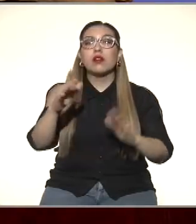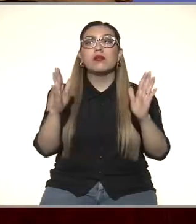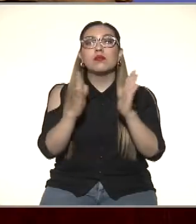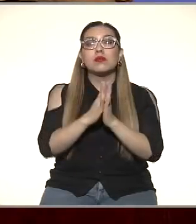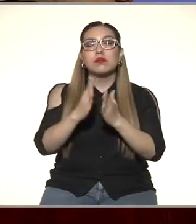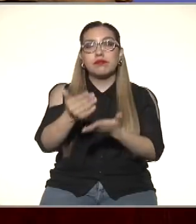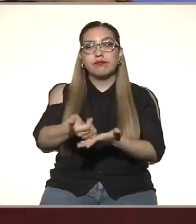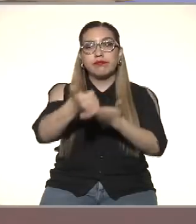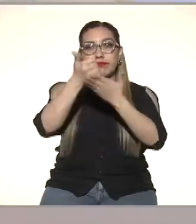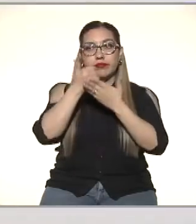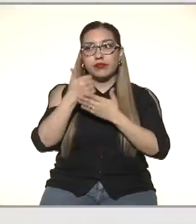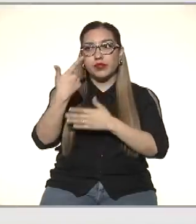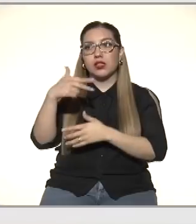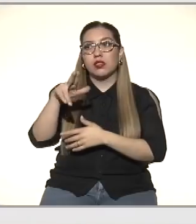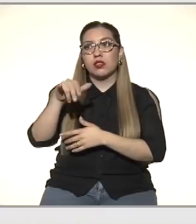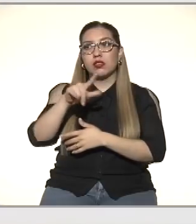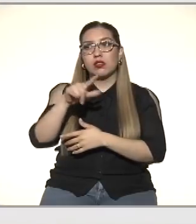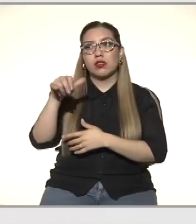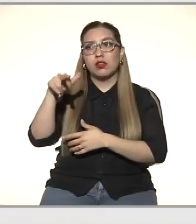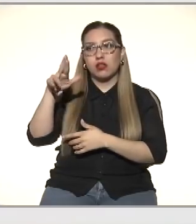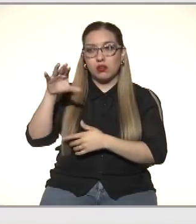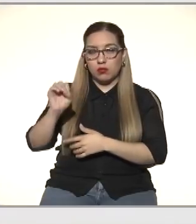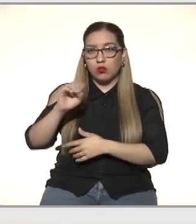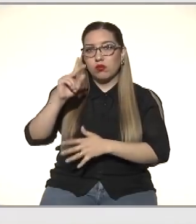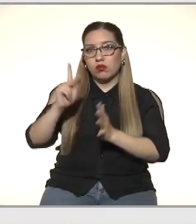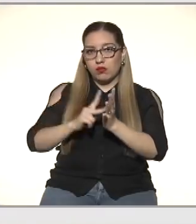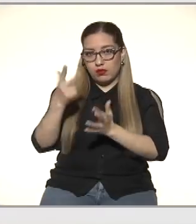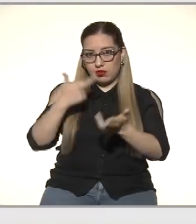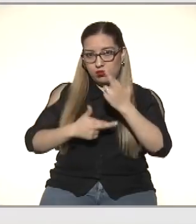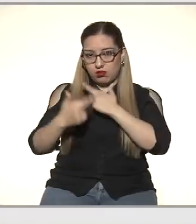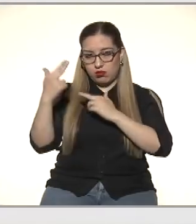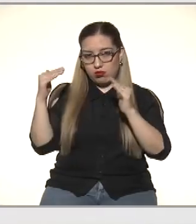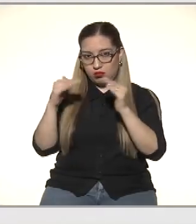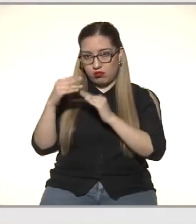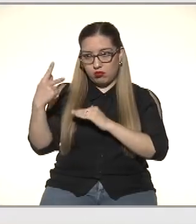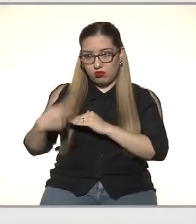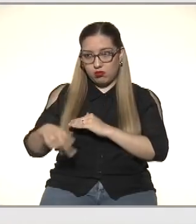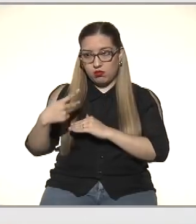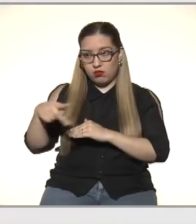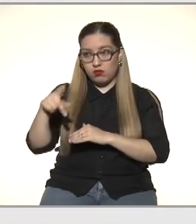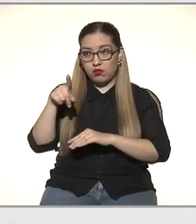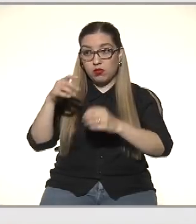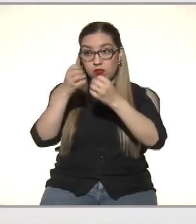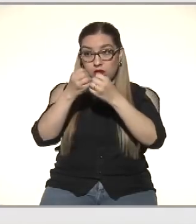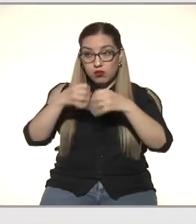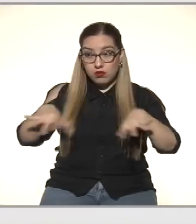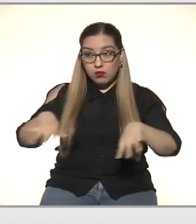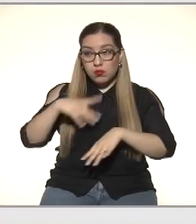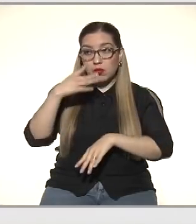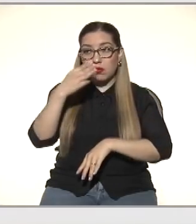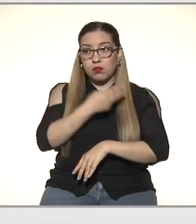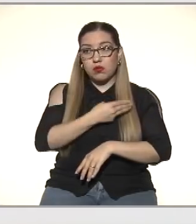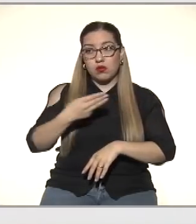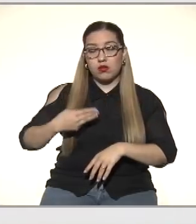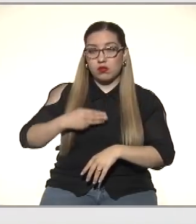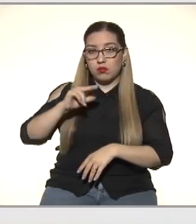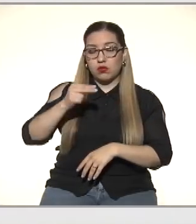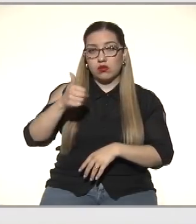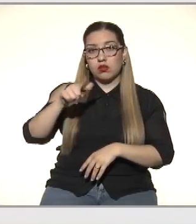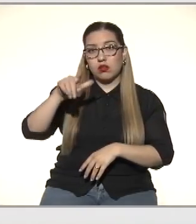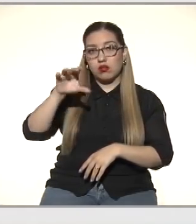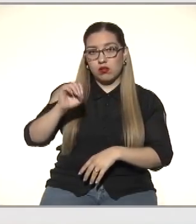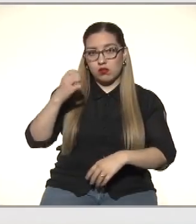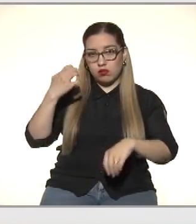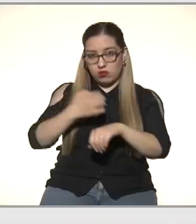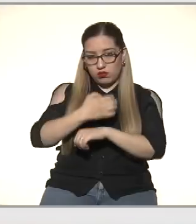colaboración para que Guillermo Fernández Ballestero vuelva a su hogar. Él desapareció en el conjunto habitacional Los Héroes, en el municipio de Chalco, en el Estado de